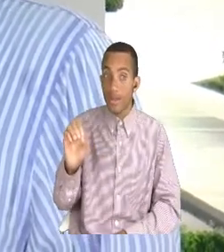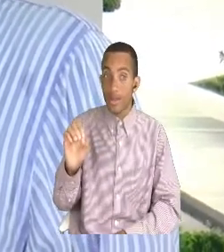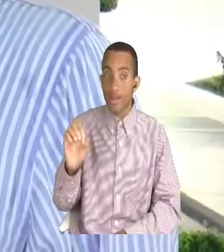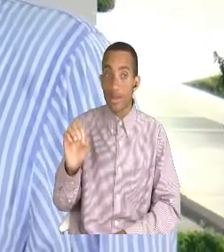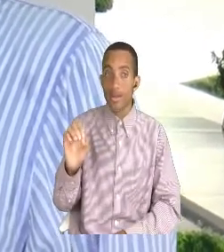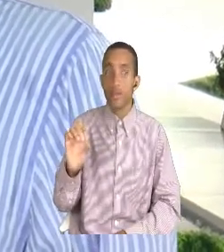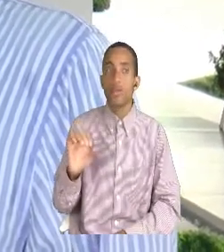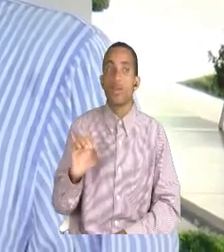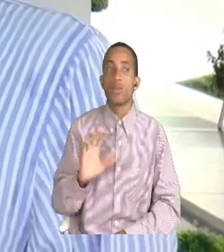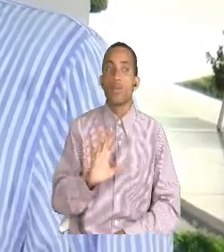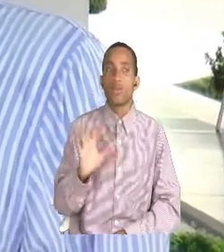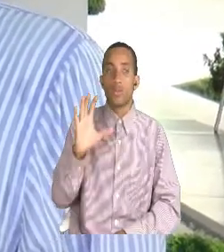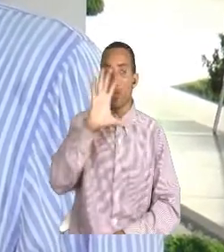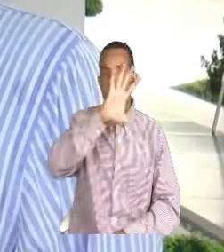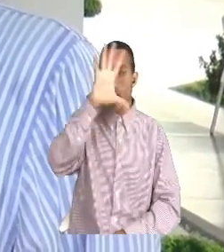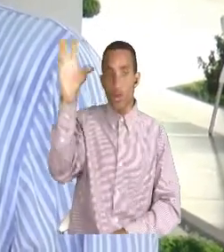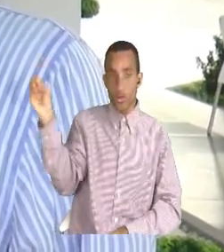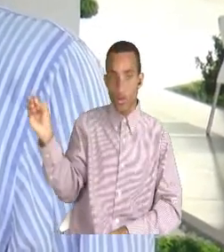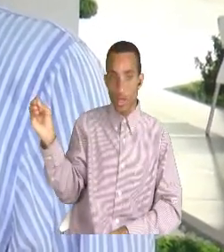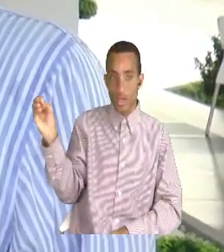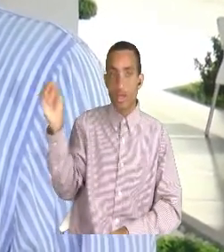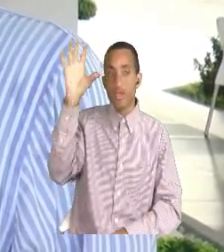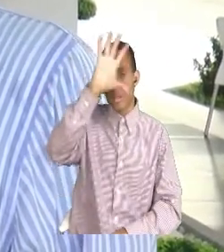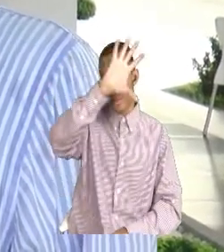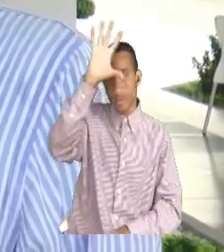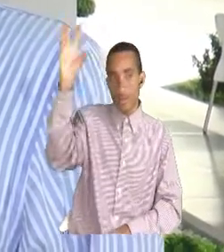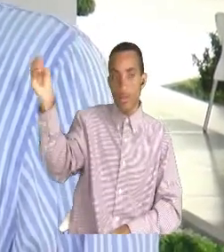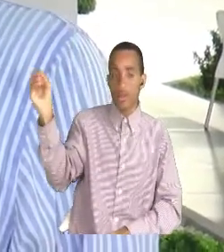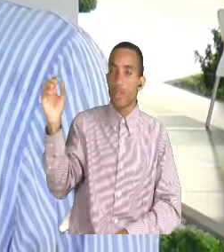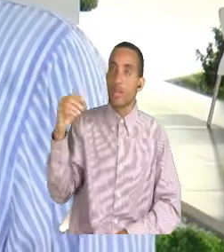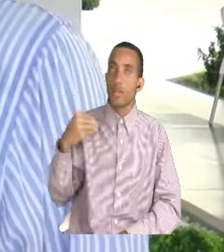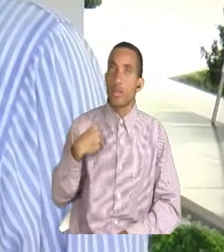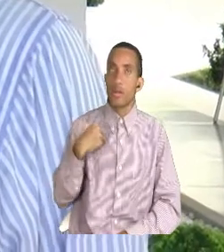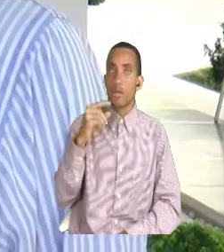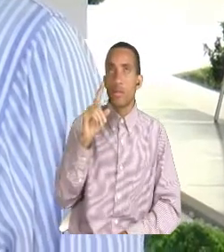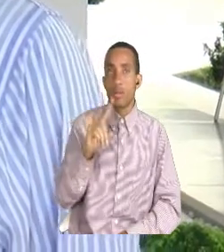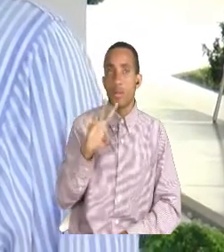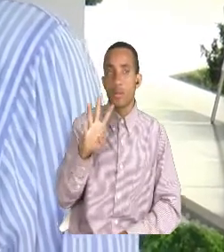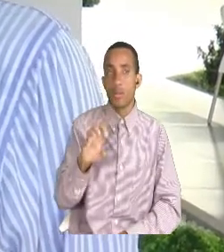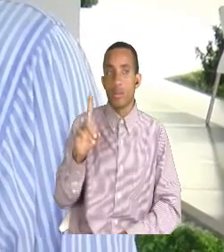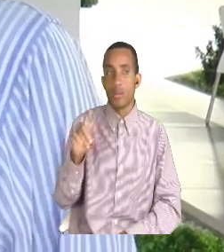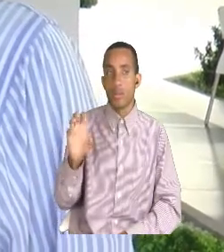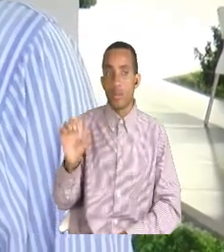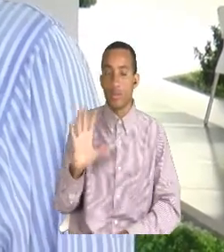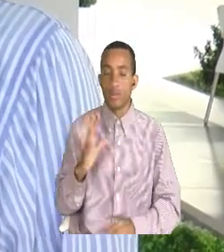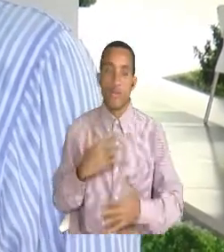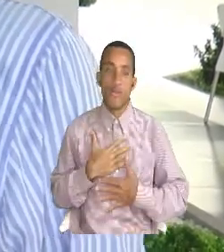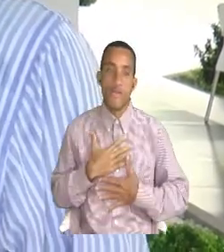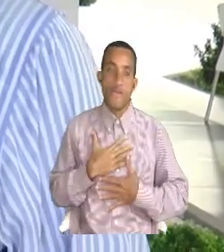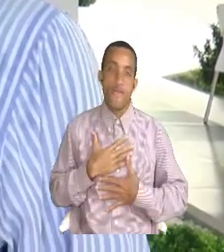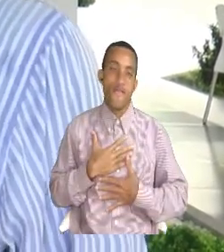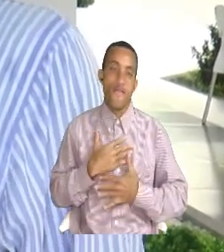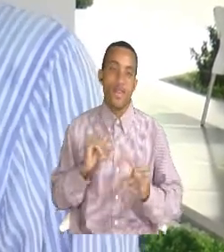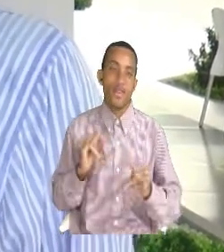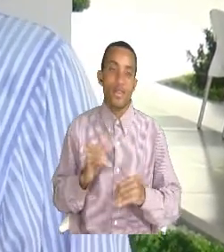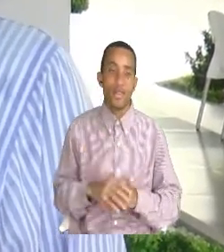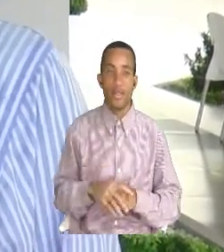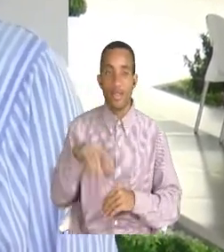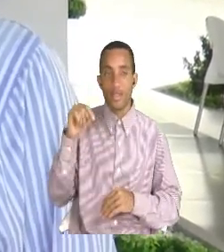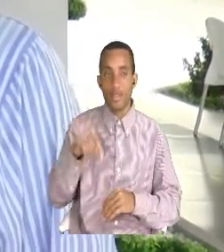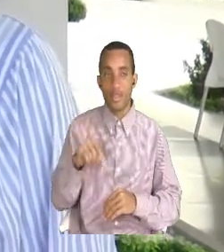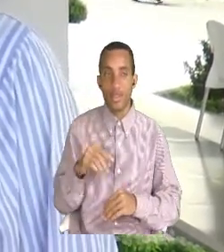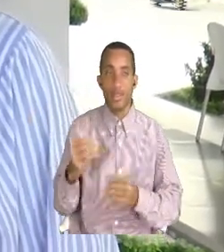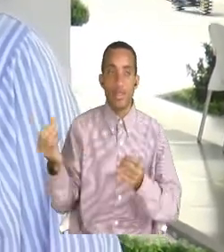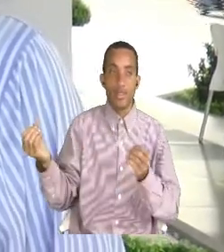1960, ¿sí? Yo soy de la costa, pero tengo desde 1960 estoy aquí en Barranca Bermeja y me he sentido feliz porque aquí me ha